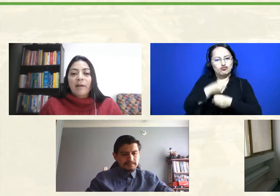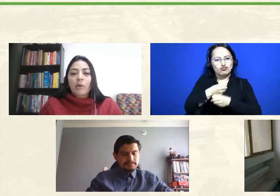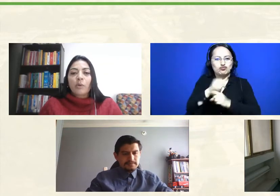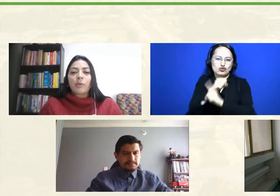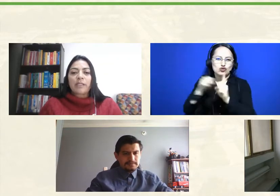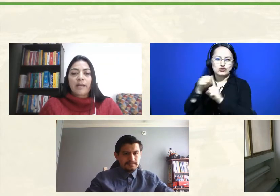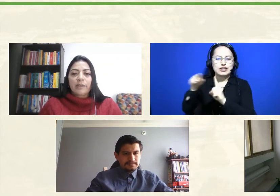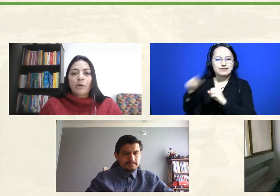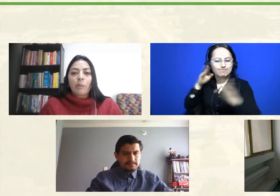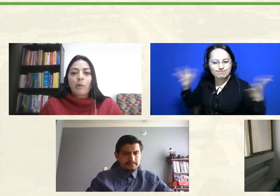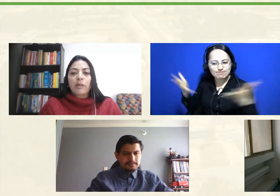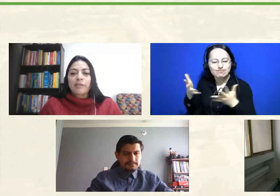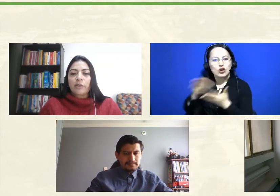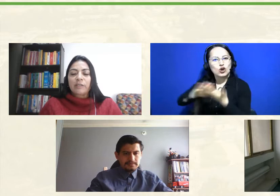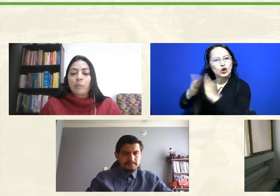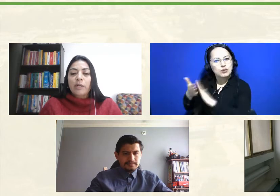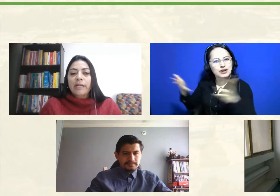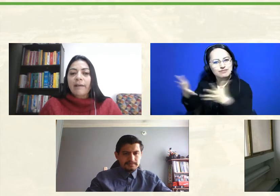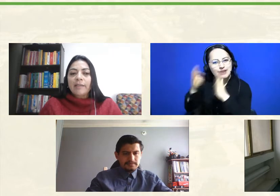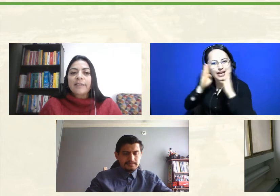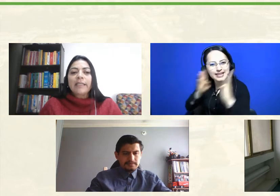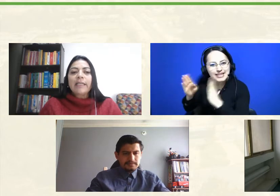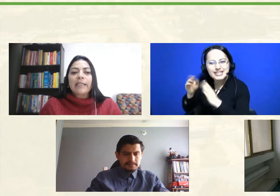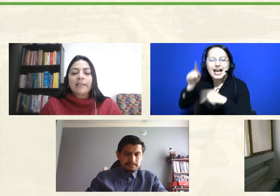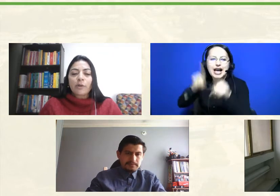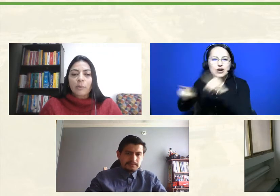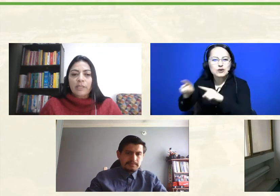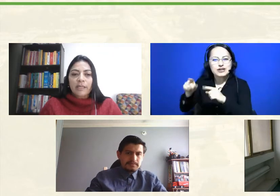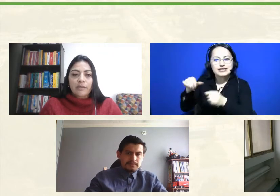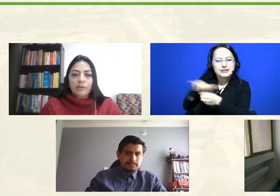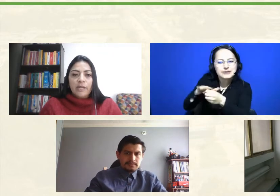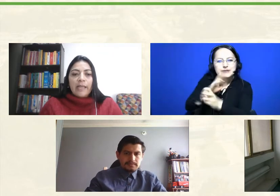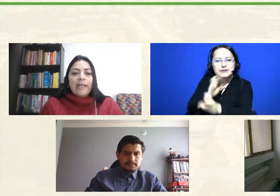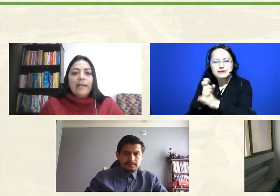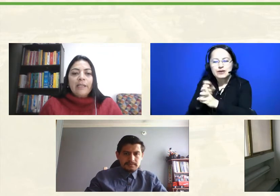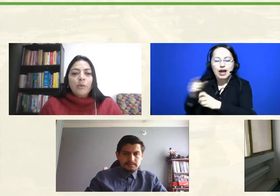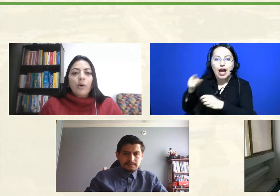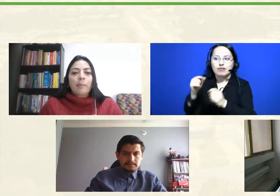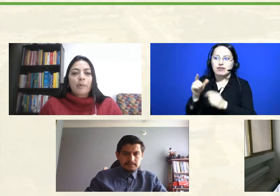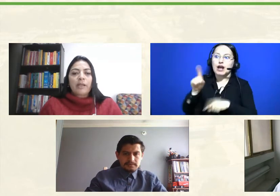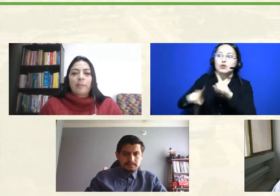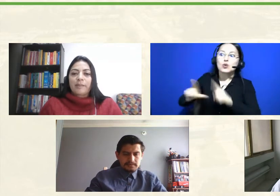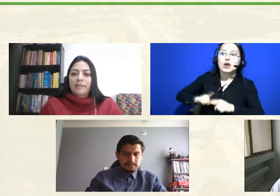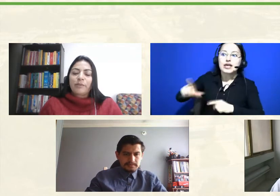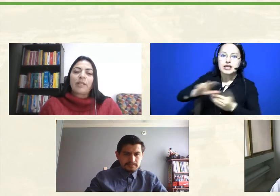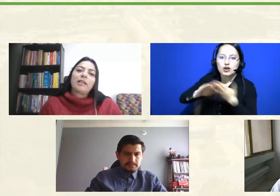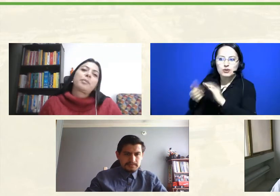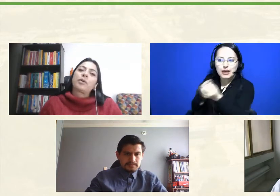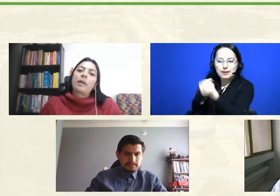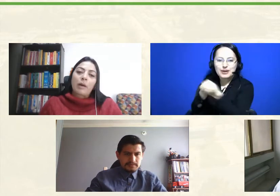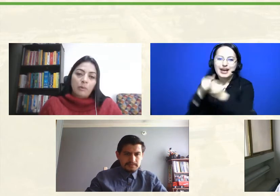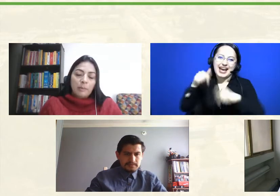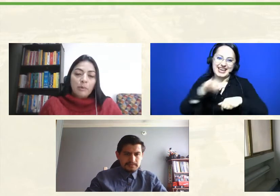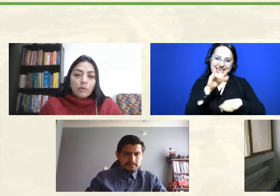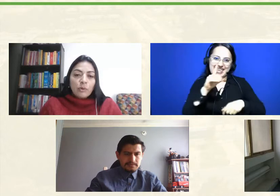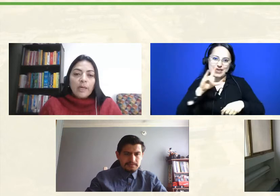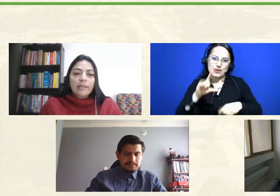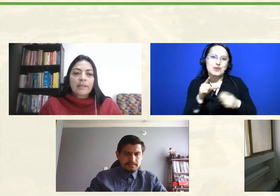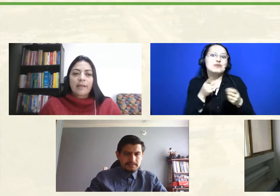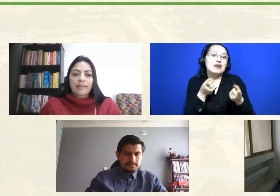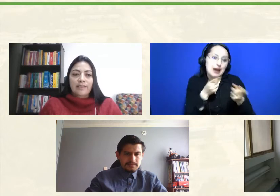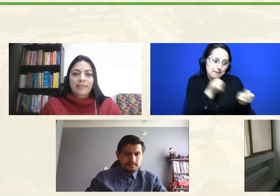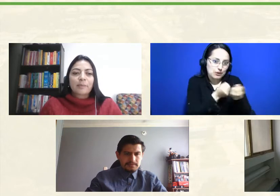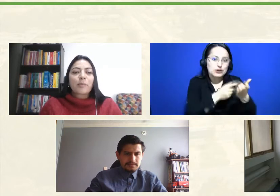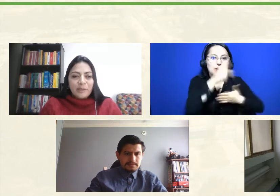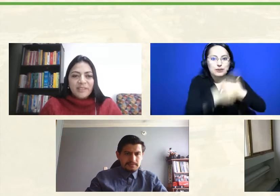experiencia en trabajo comunitario con poblaciones vulnerables y líderes comunitarios. En el IDU apoya la parte social del programa Obra por tu lugar y